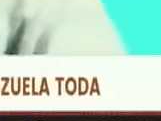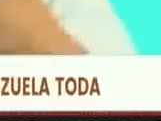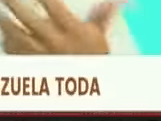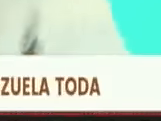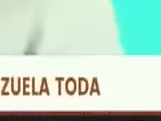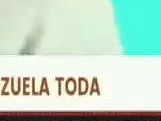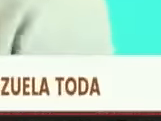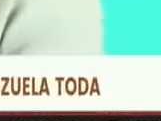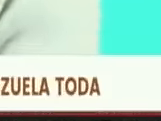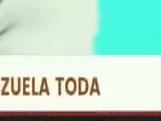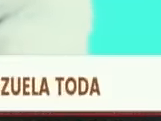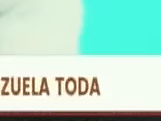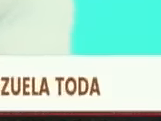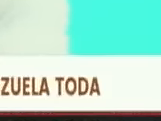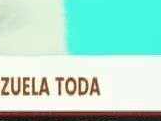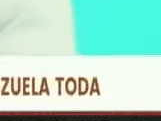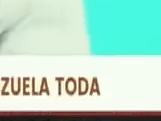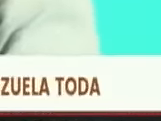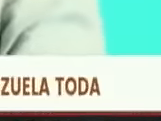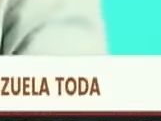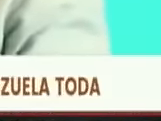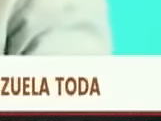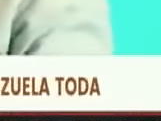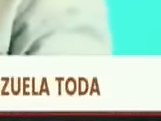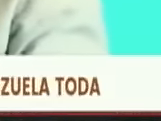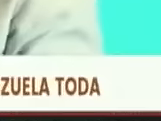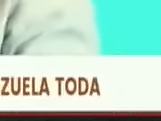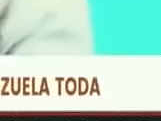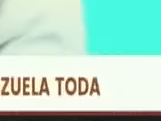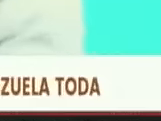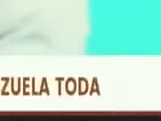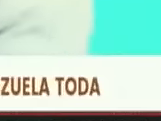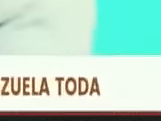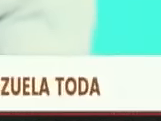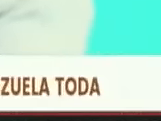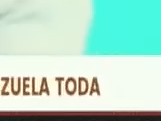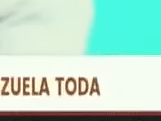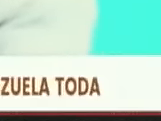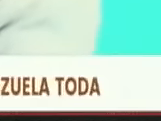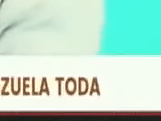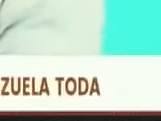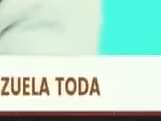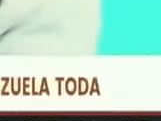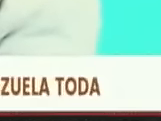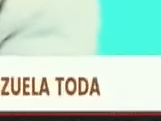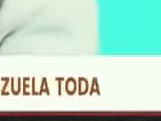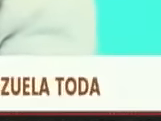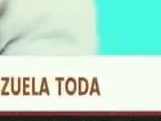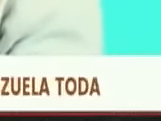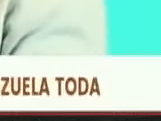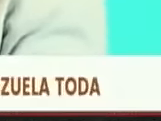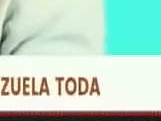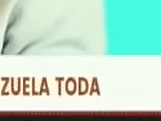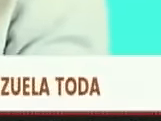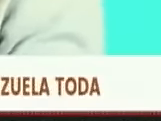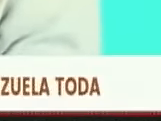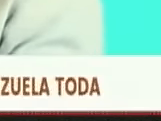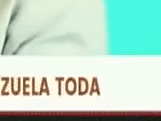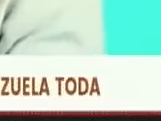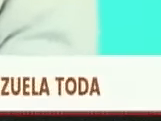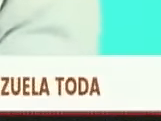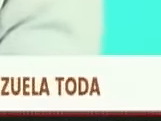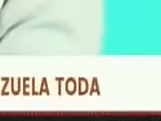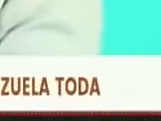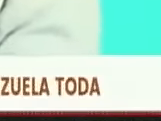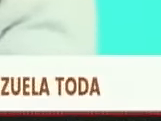económicos los temas de la seguridad los temas del bienestar social los temas de cómo superamos el bloqueo de las sanciones los venezolanos y las venezolanas tenemos